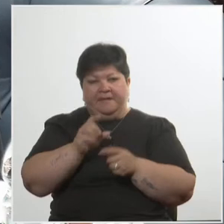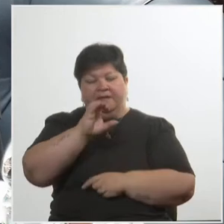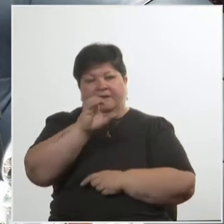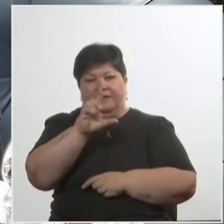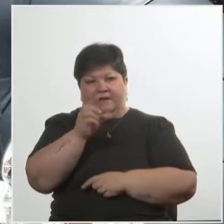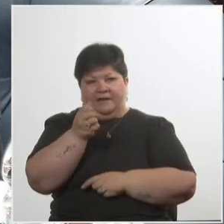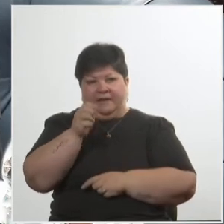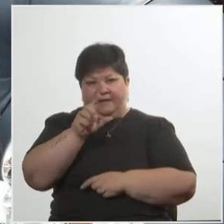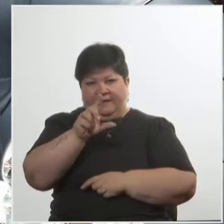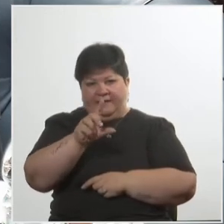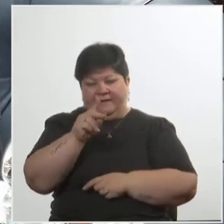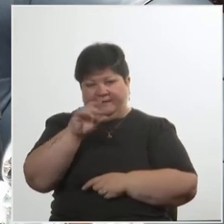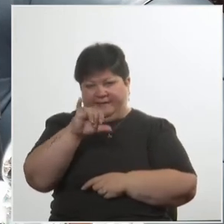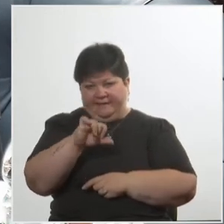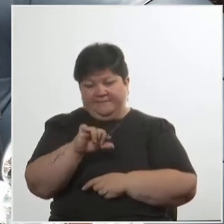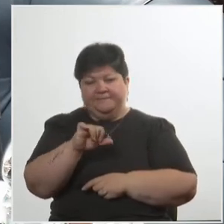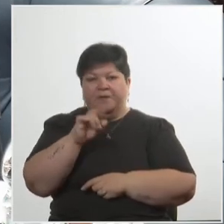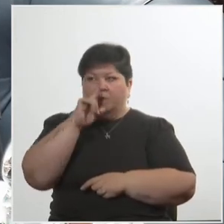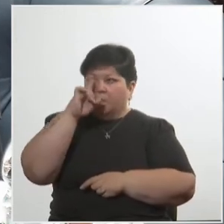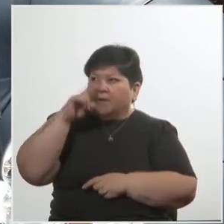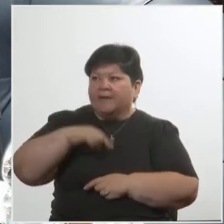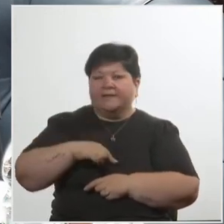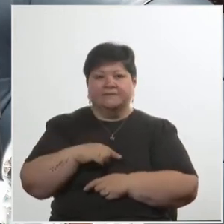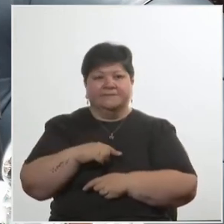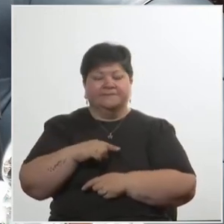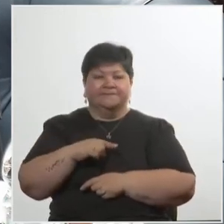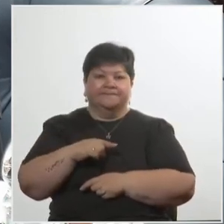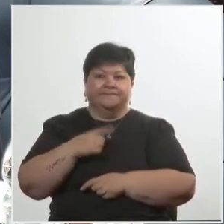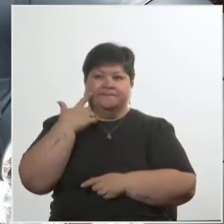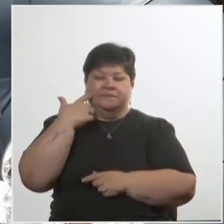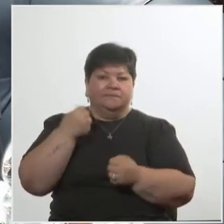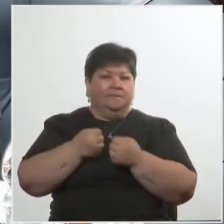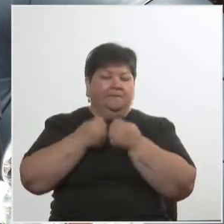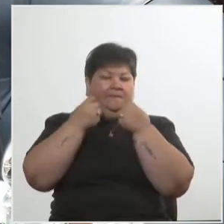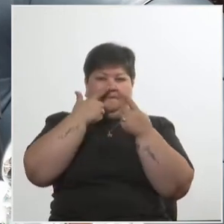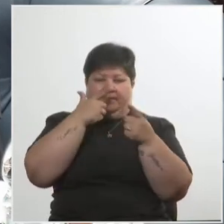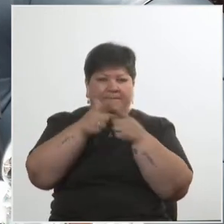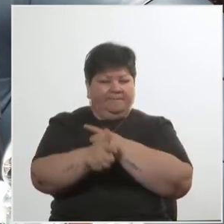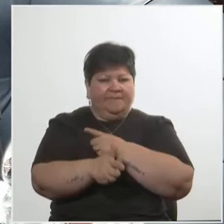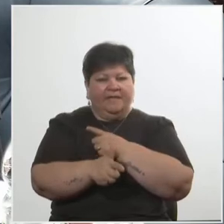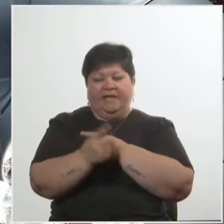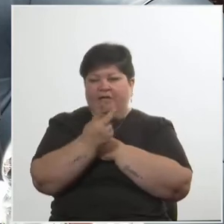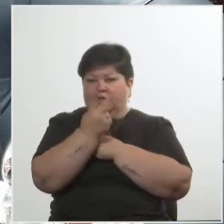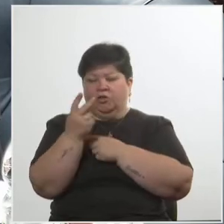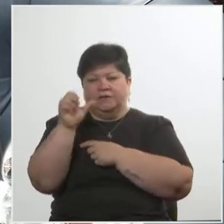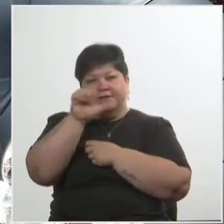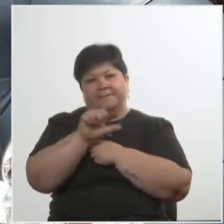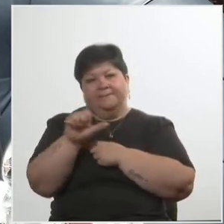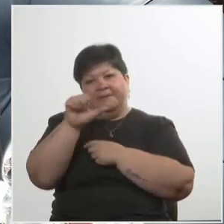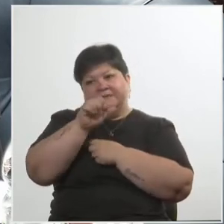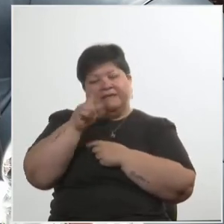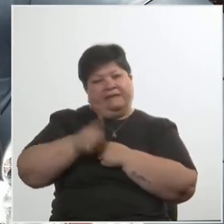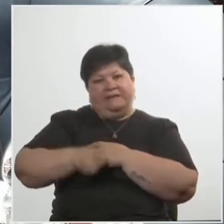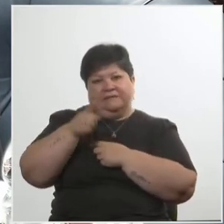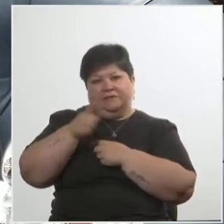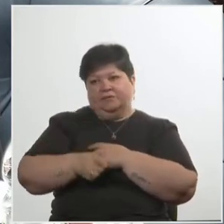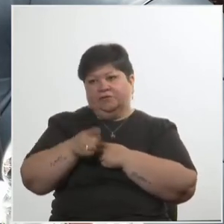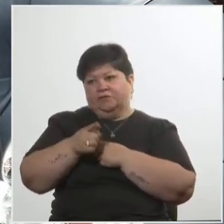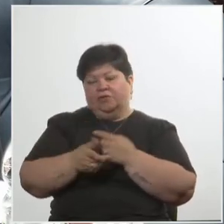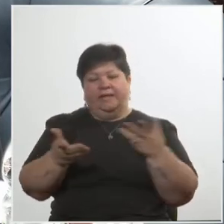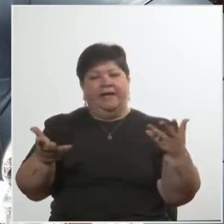Entonces cómo como la urgencia tiene que ver con un efecto inmediato en dos empresas que están tomando decisiones ahora